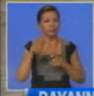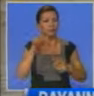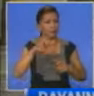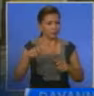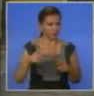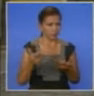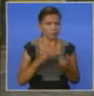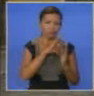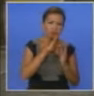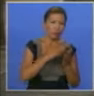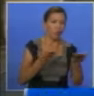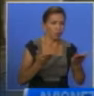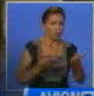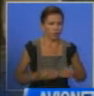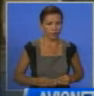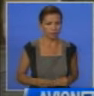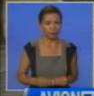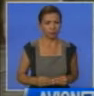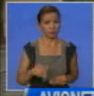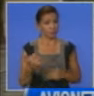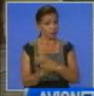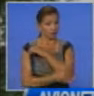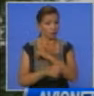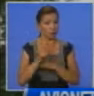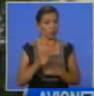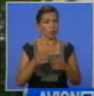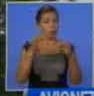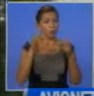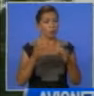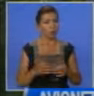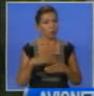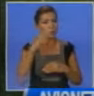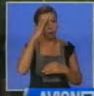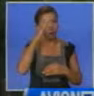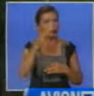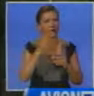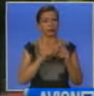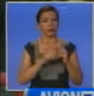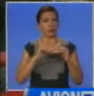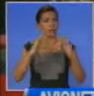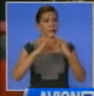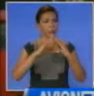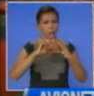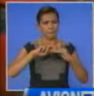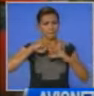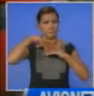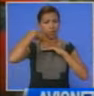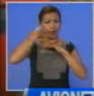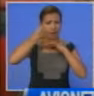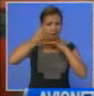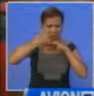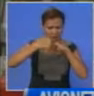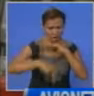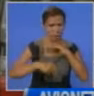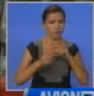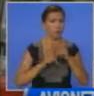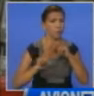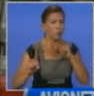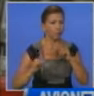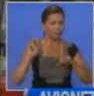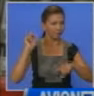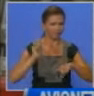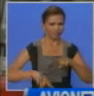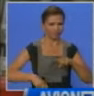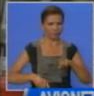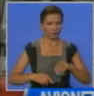pilotos. Uno de los extranjeros intentó huir cuando vio a los agentes lanzándose desde este piso alto de la vivienda. Este es solo uno